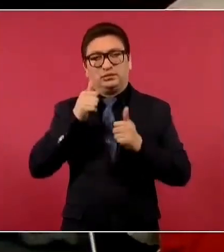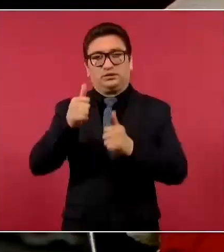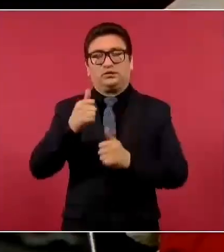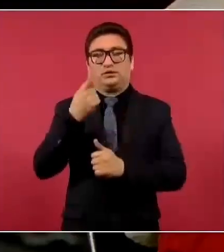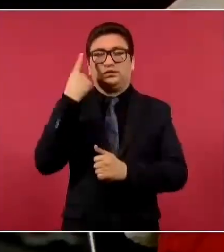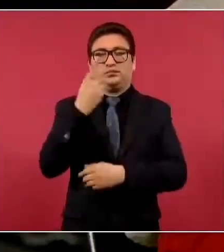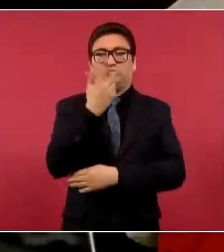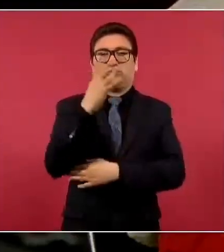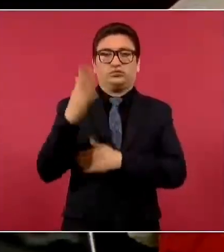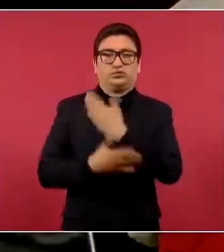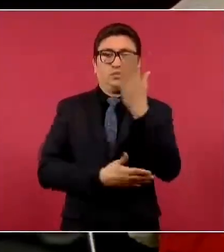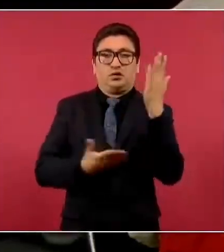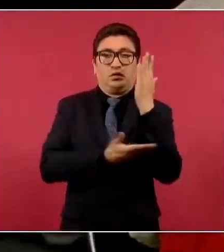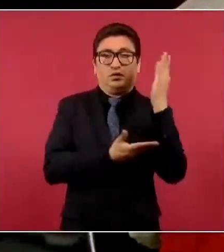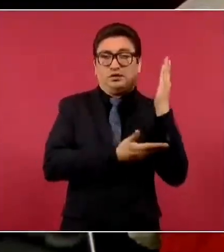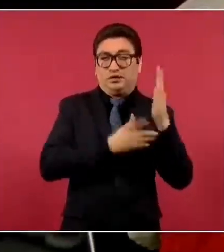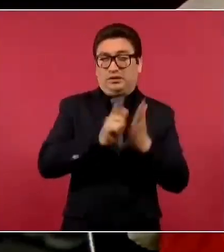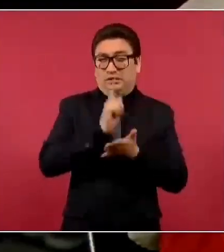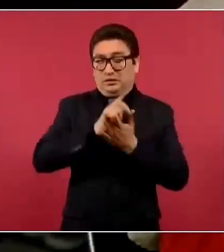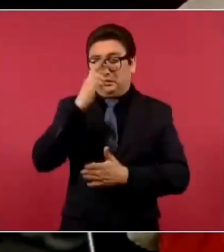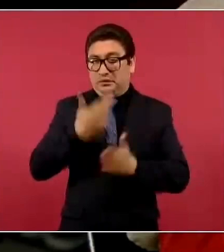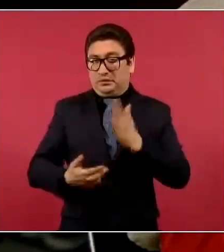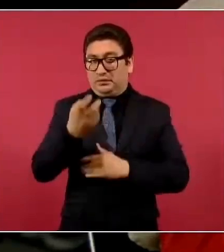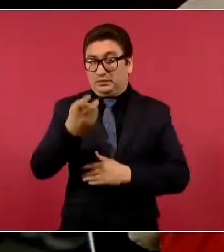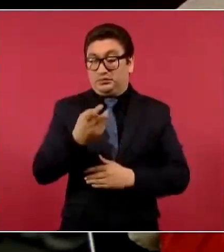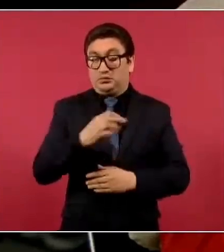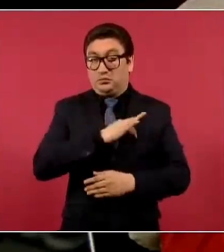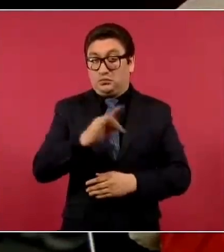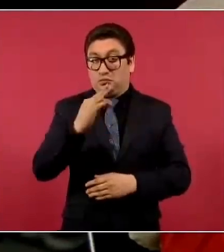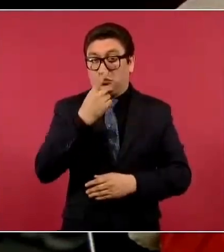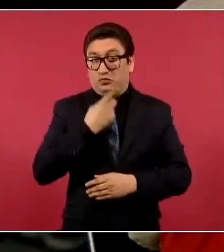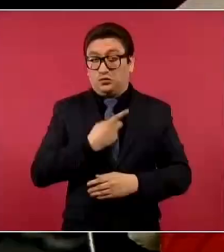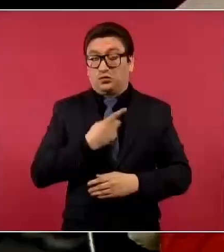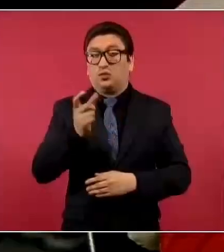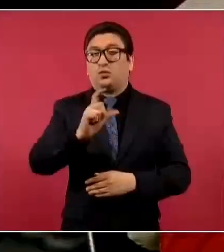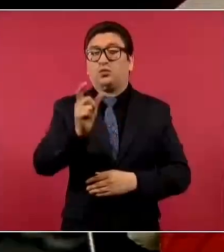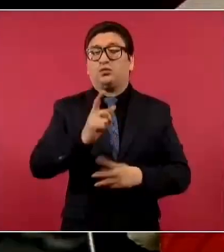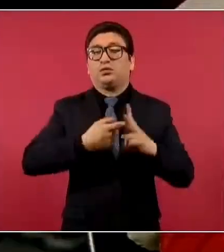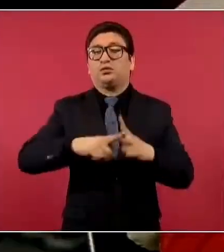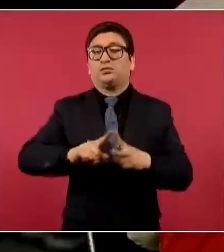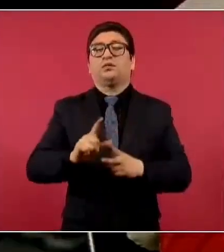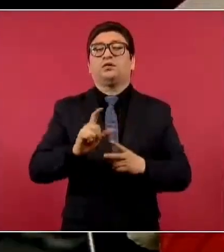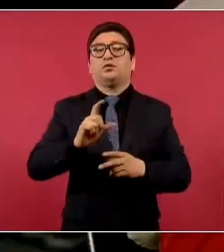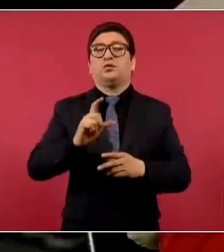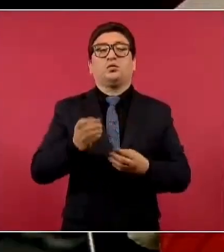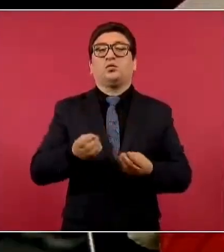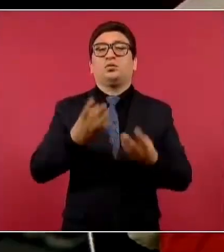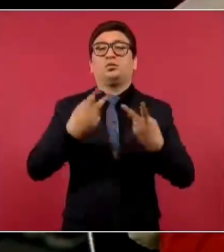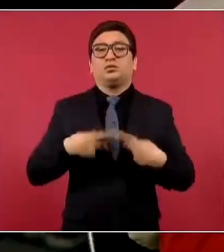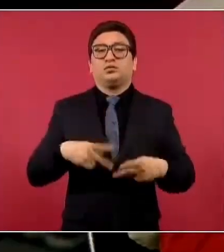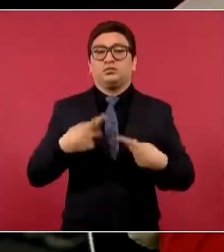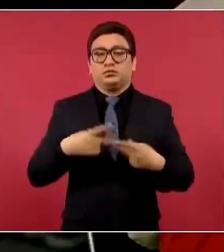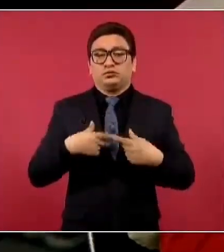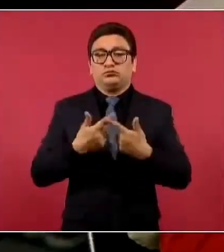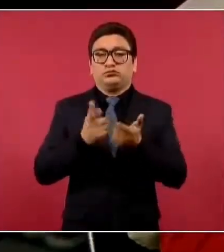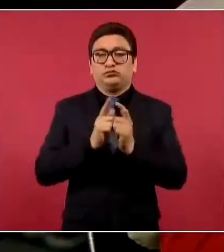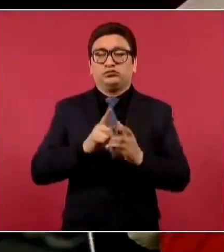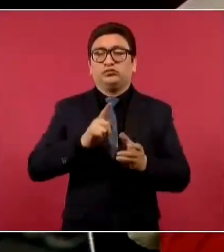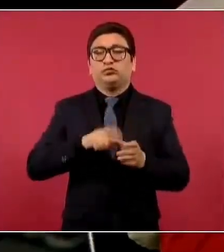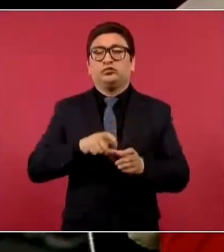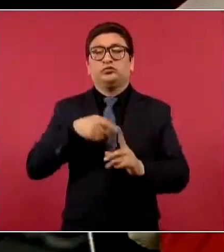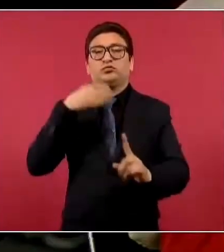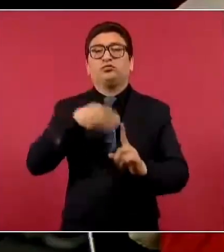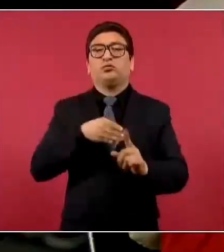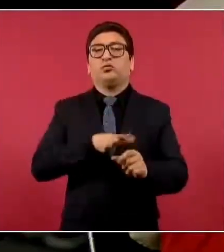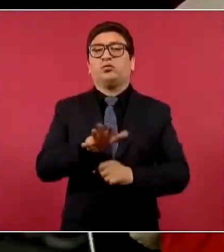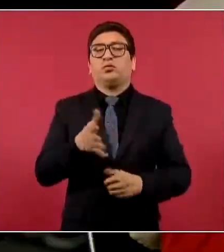tala ilegal. ¿Nos puede comentar cuándo va a iniciar, cuántos elementos y cuál es el